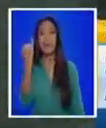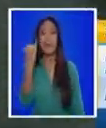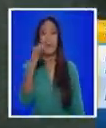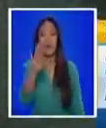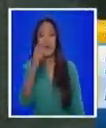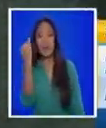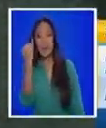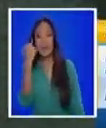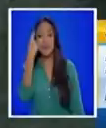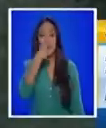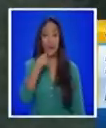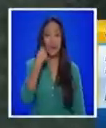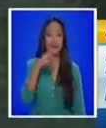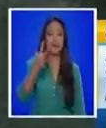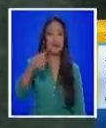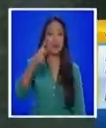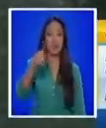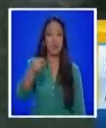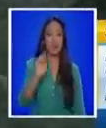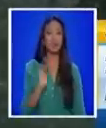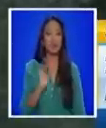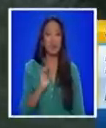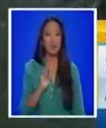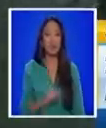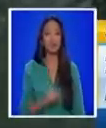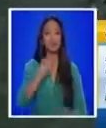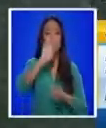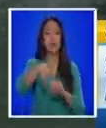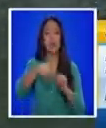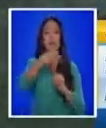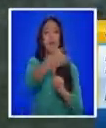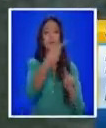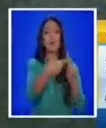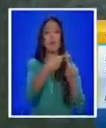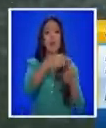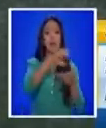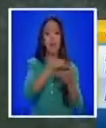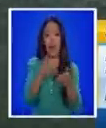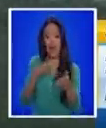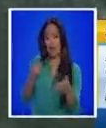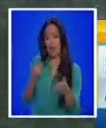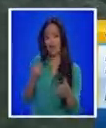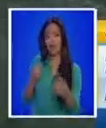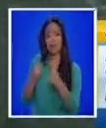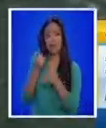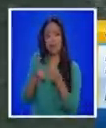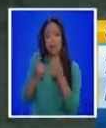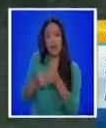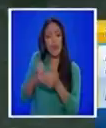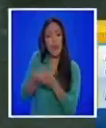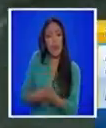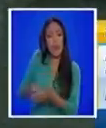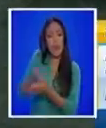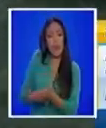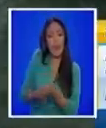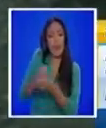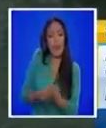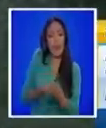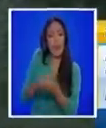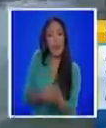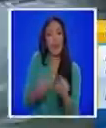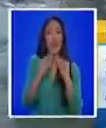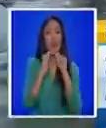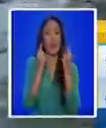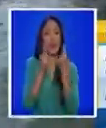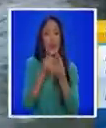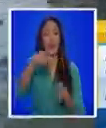Segundo puesto Argelia. Viene luego Mercado Central. Y al último, pero muy pegadito, también luchando, viene el grupo Prisma. Esta